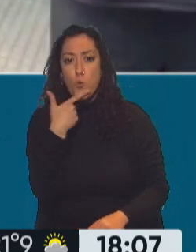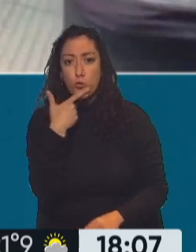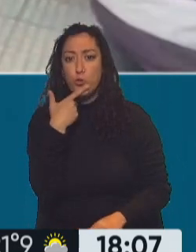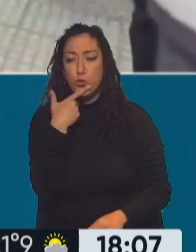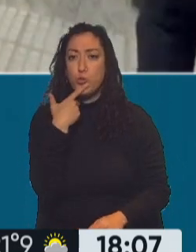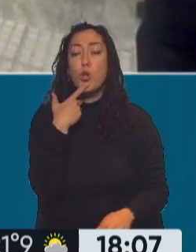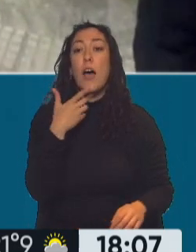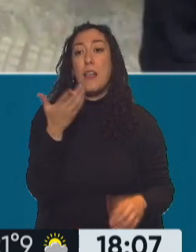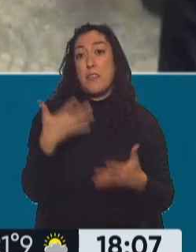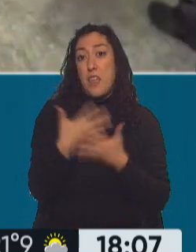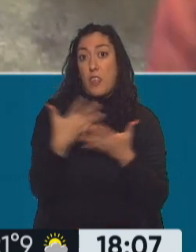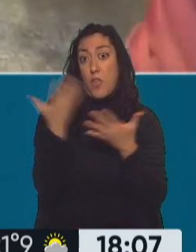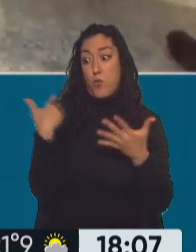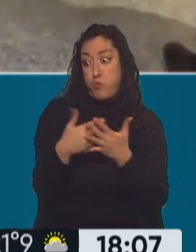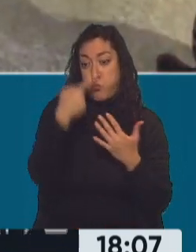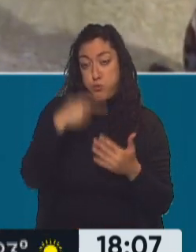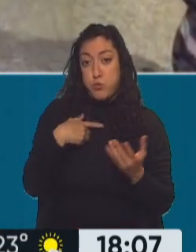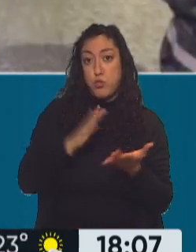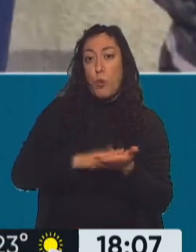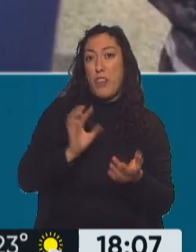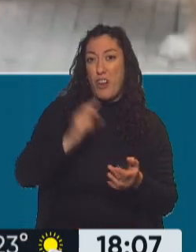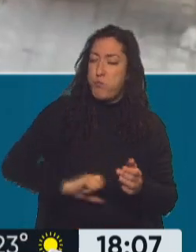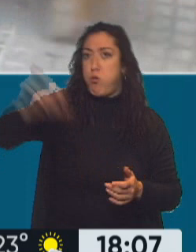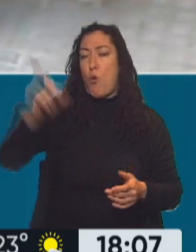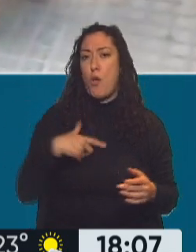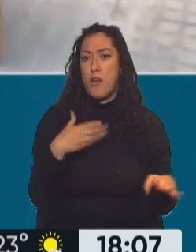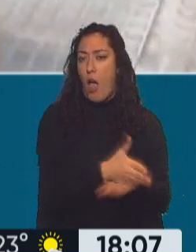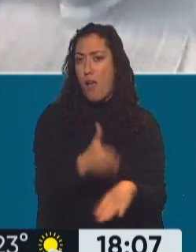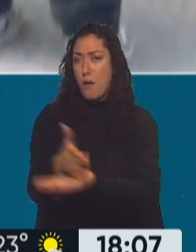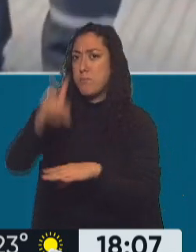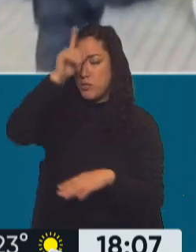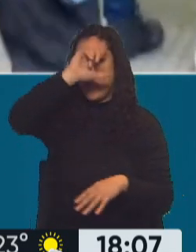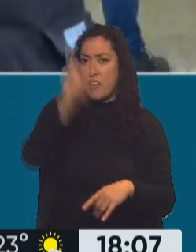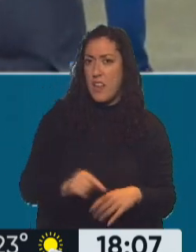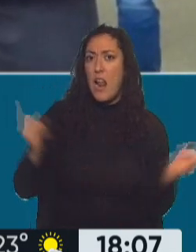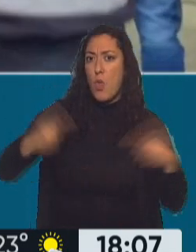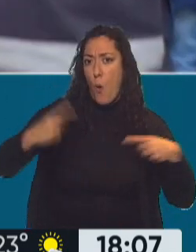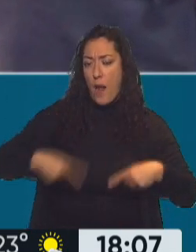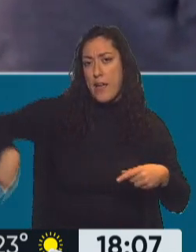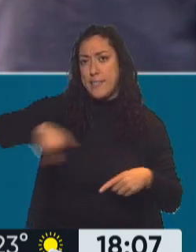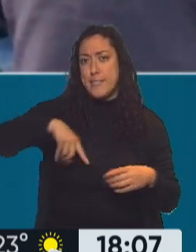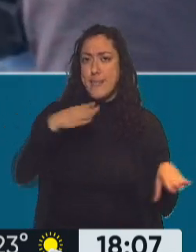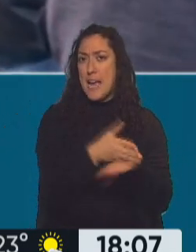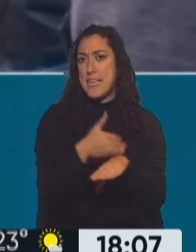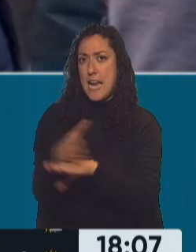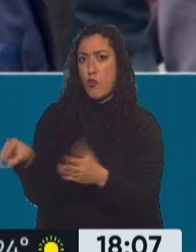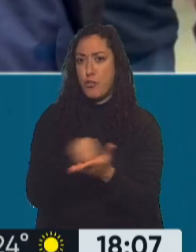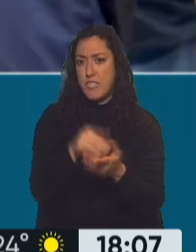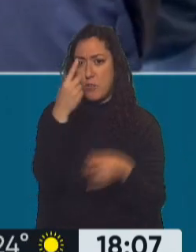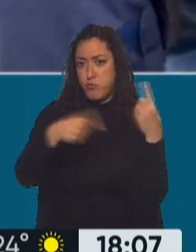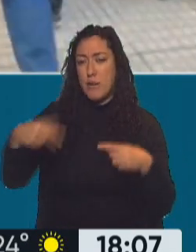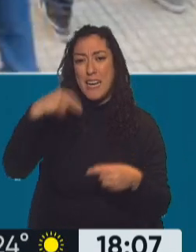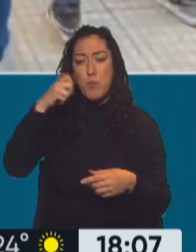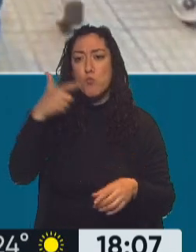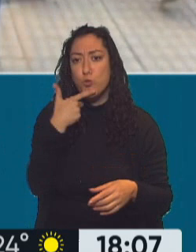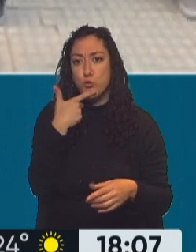de los últimos días, después de la corrida cambiaria, la Policía Federal y la aduana allanaron las oficinas de Nimbus, la